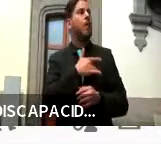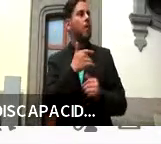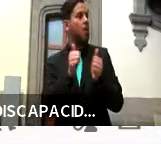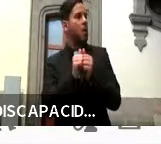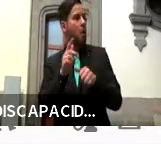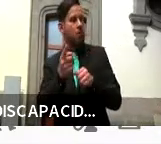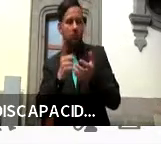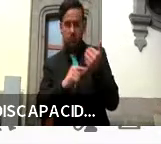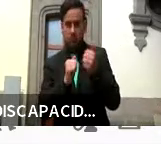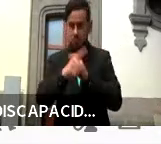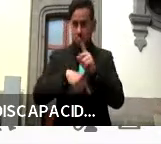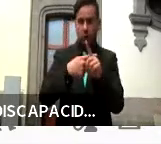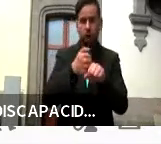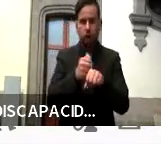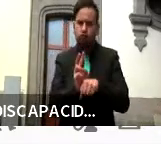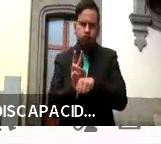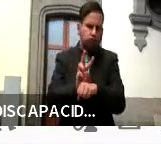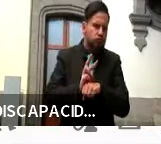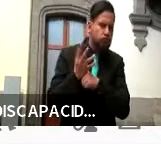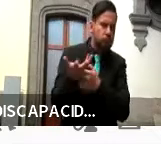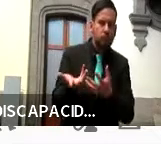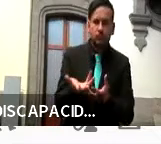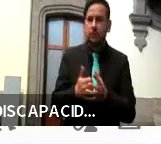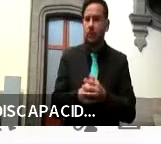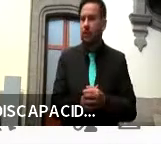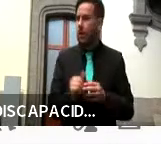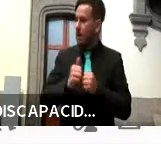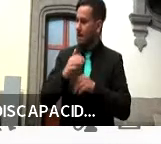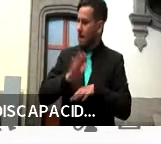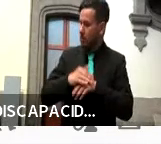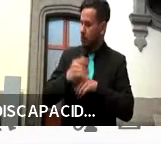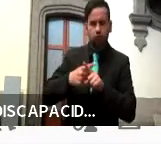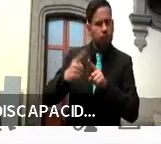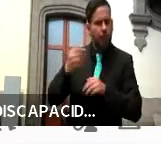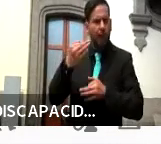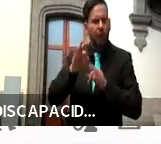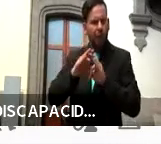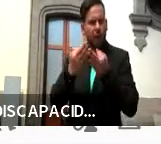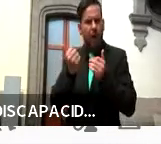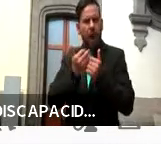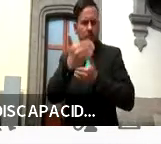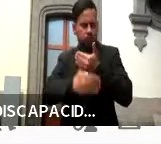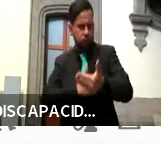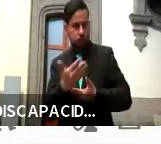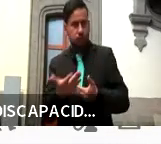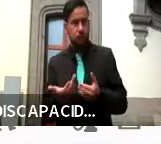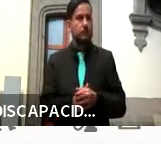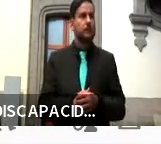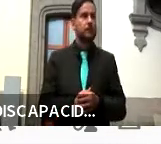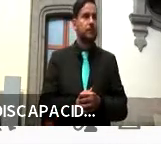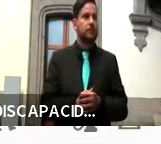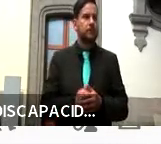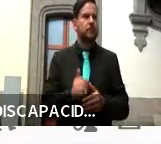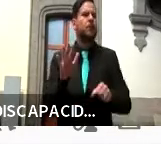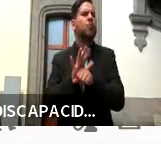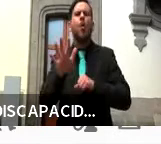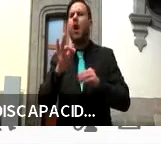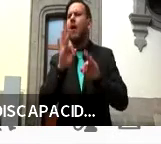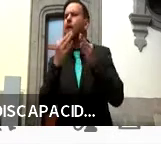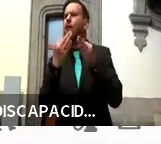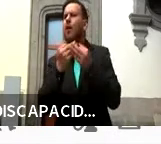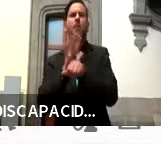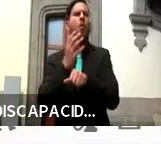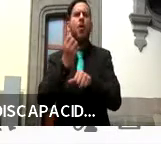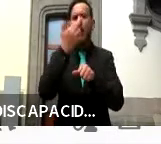vigilancia una vez que el plan está avanzado y la fase de evolución. ¿Por qué es importante un Plan Nacional de